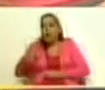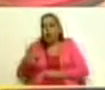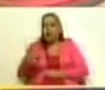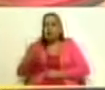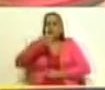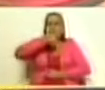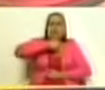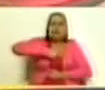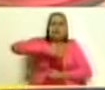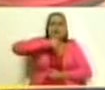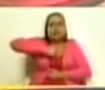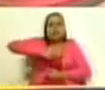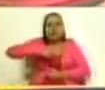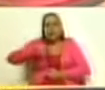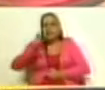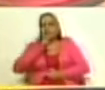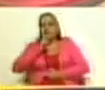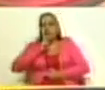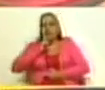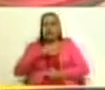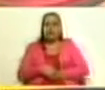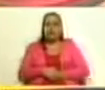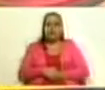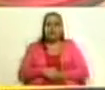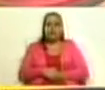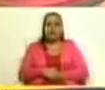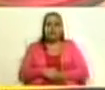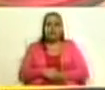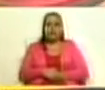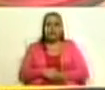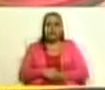más grandes tormentas. El padre murió